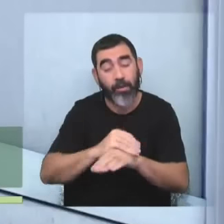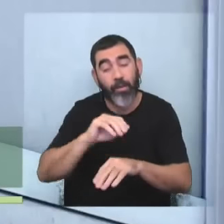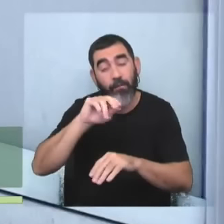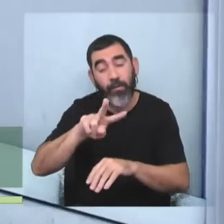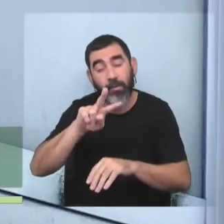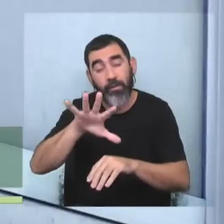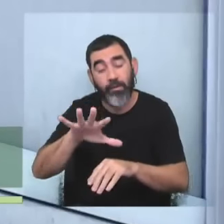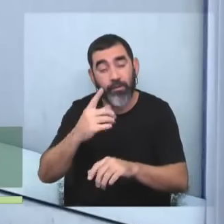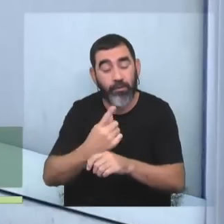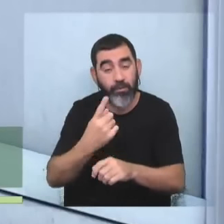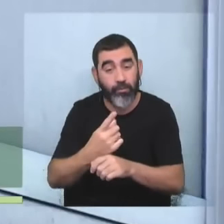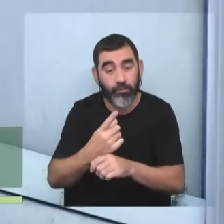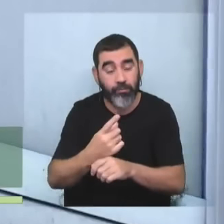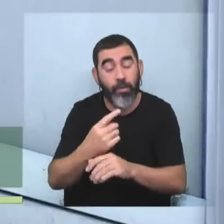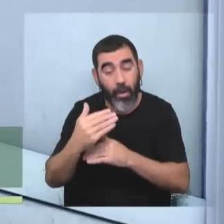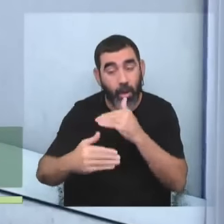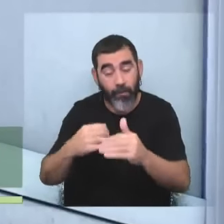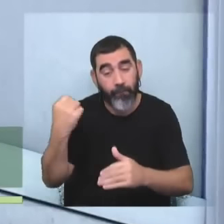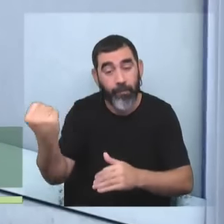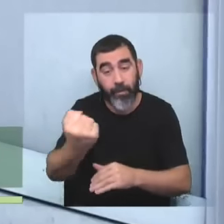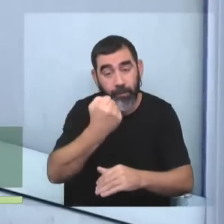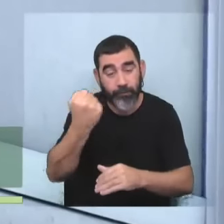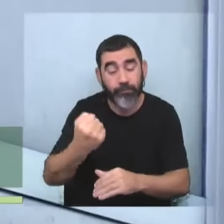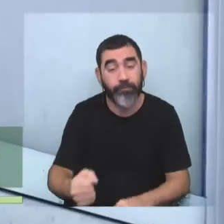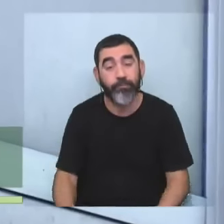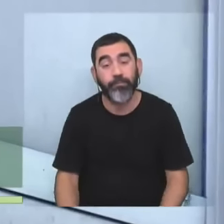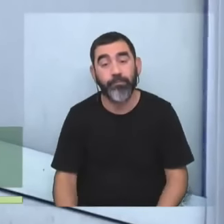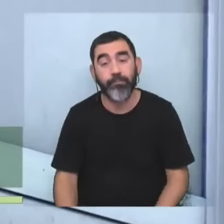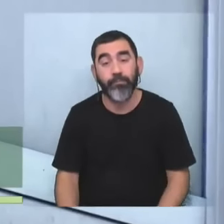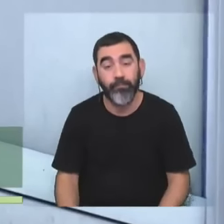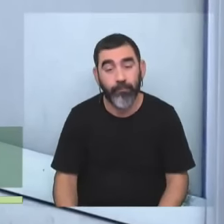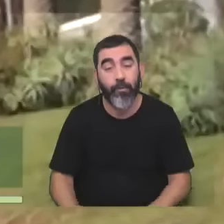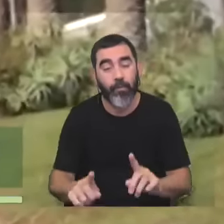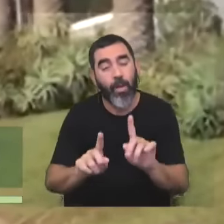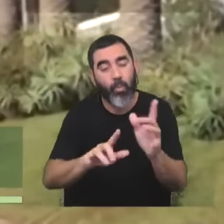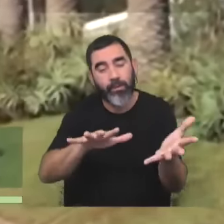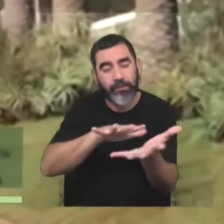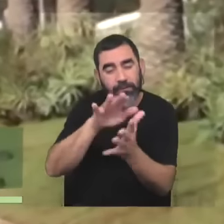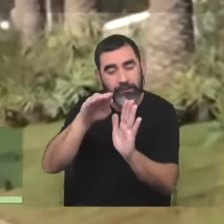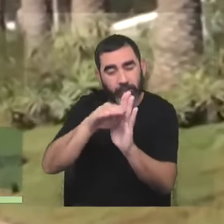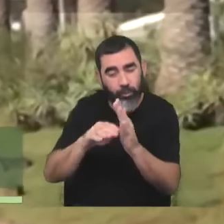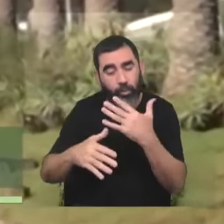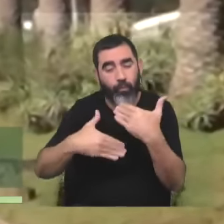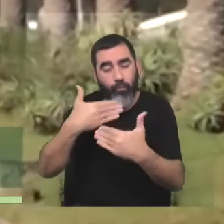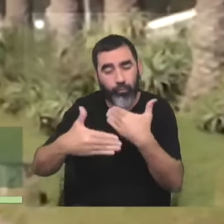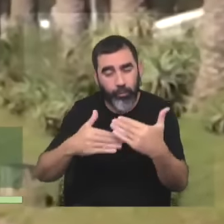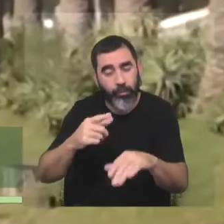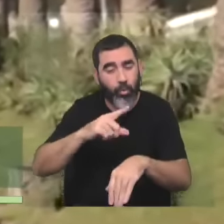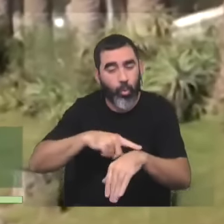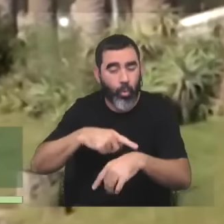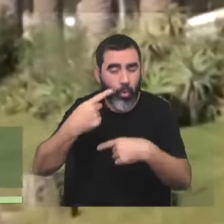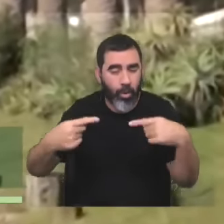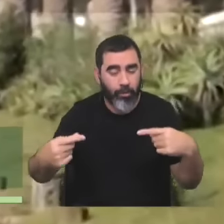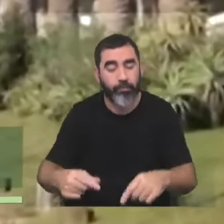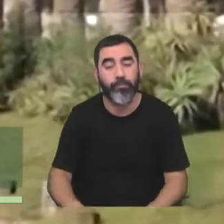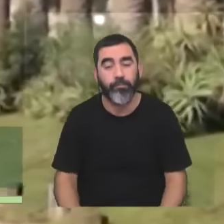teníamos en un principio Bueno hay un avance sustancial en eso eh Y bueno y después una serie de condiciones y funcionamientos horarios y demás que bueno van a